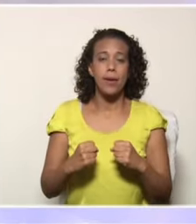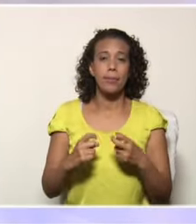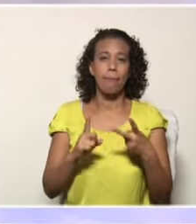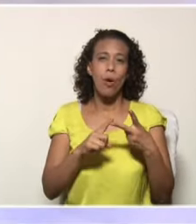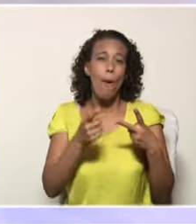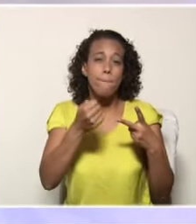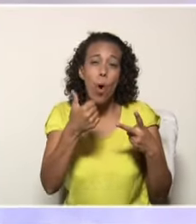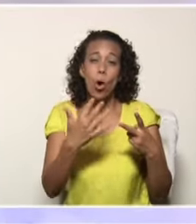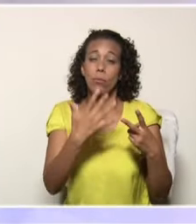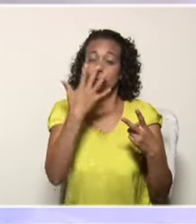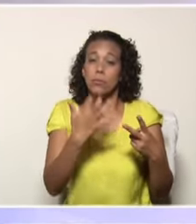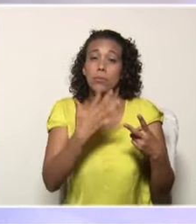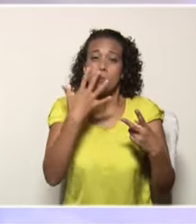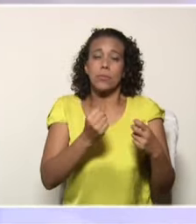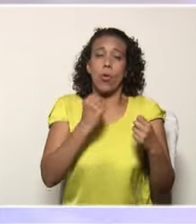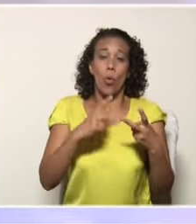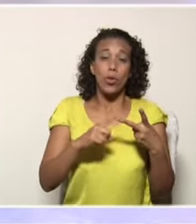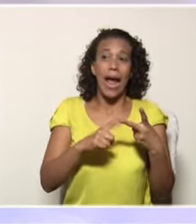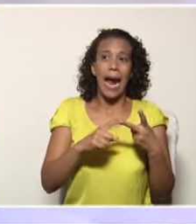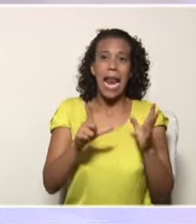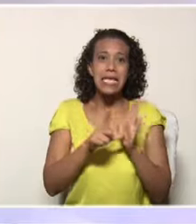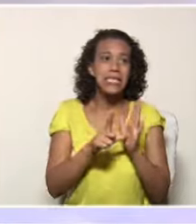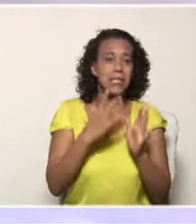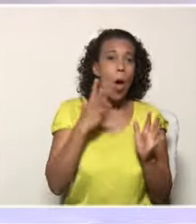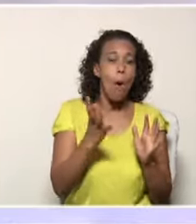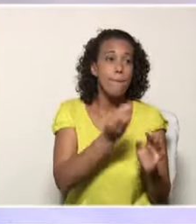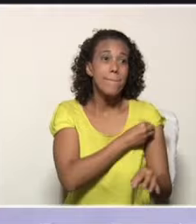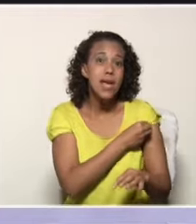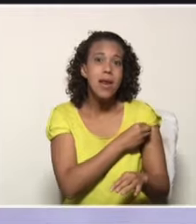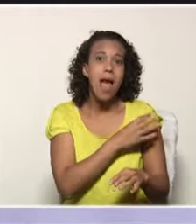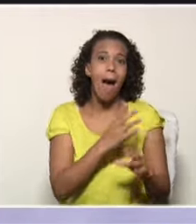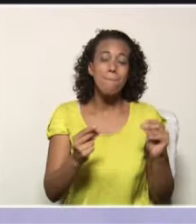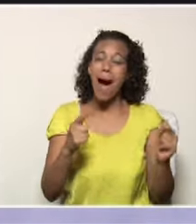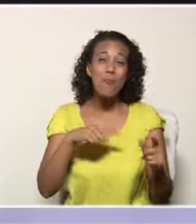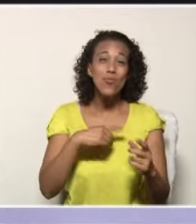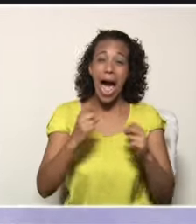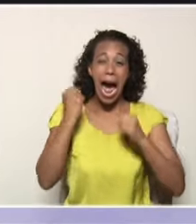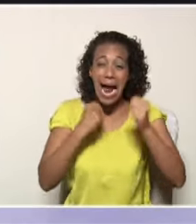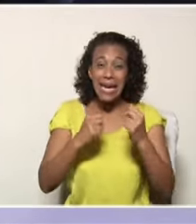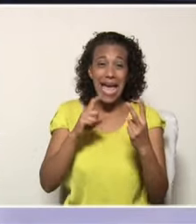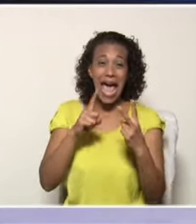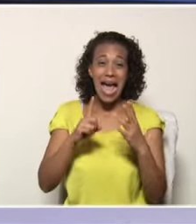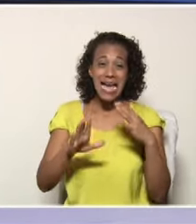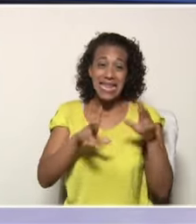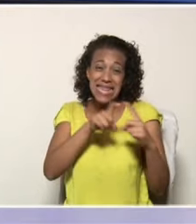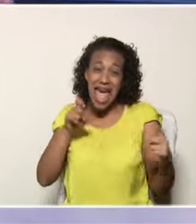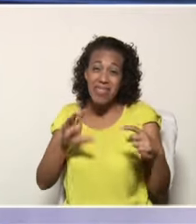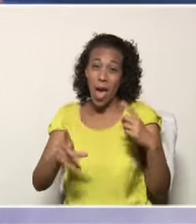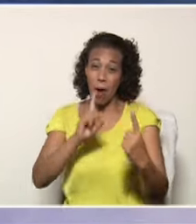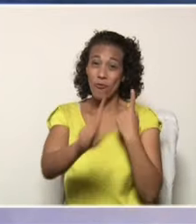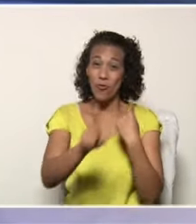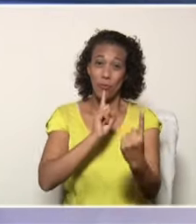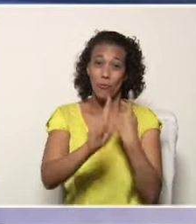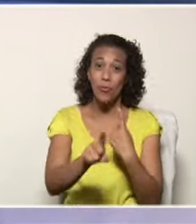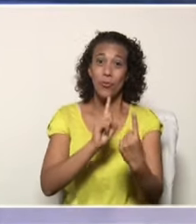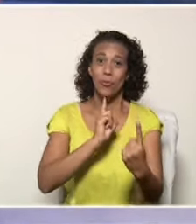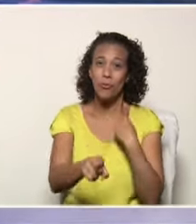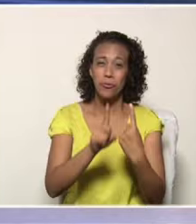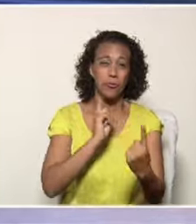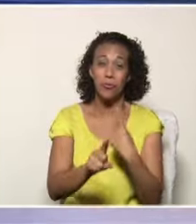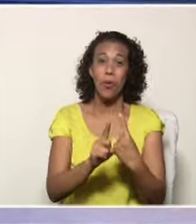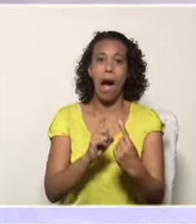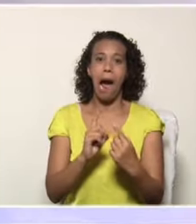están parados en la cantina del liceo y le dicen al compañero, vamos a dar una carrera de aquí hasta allí y regresamos, ahí están realizando una actividad